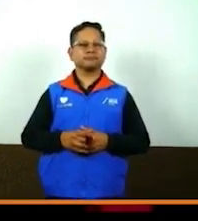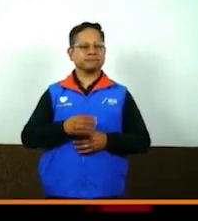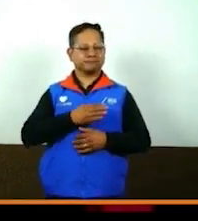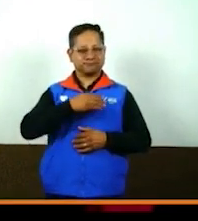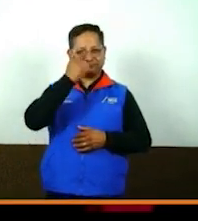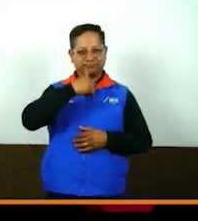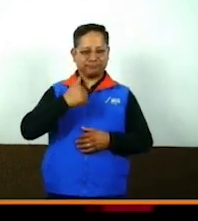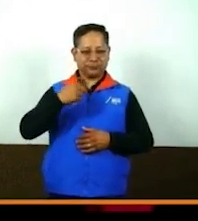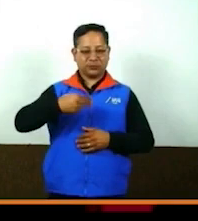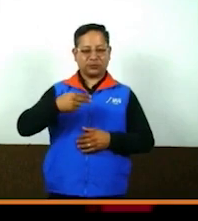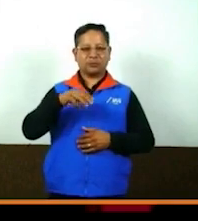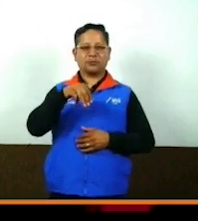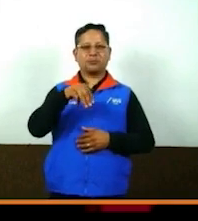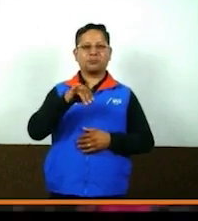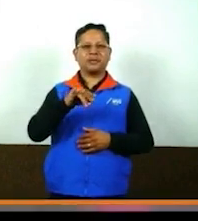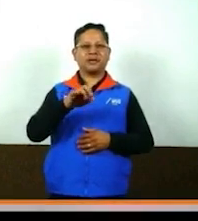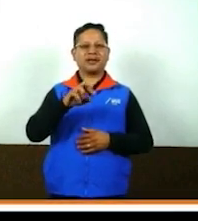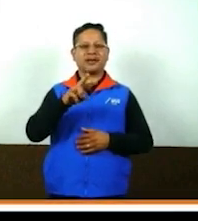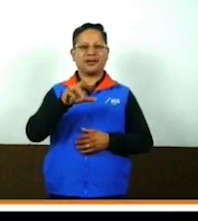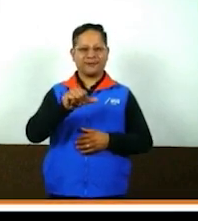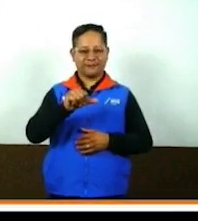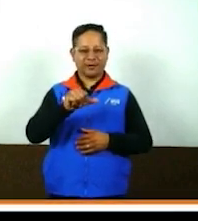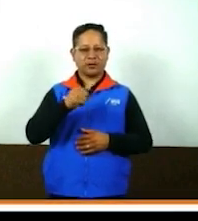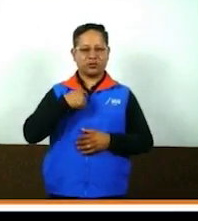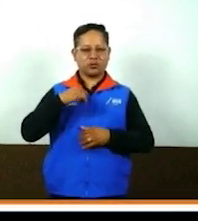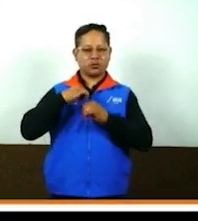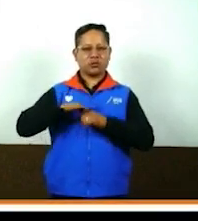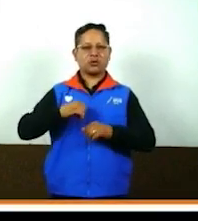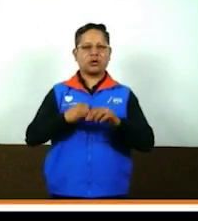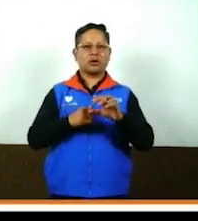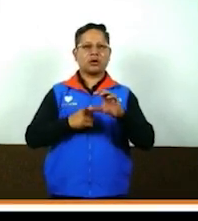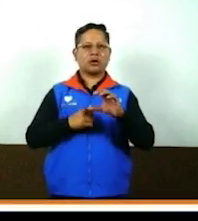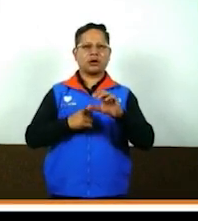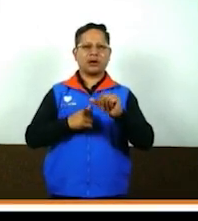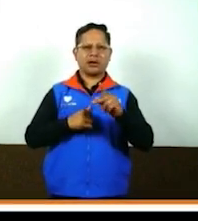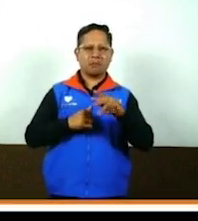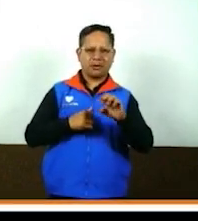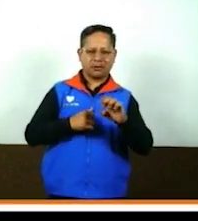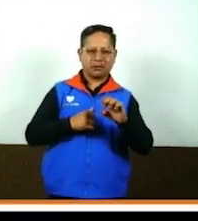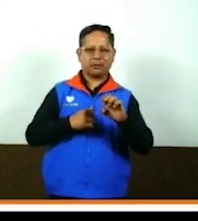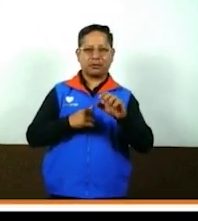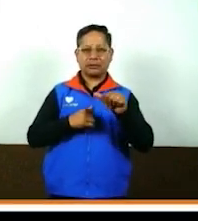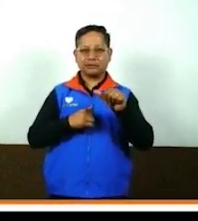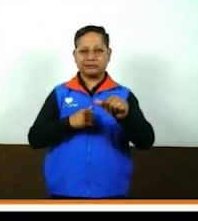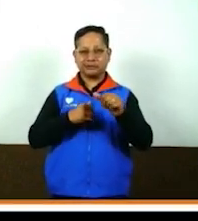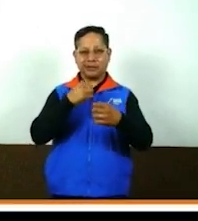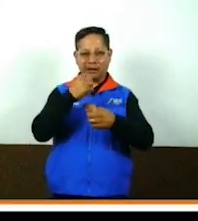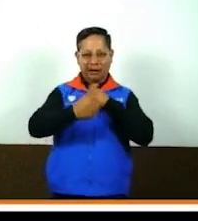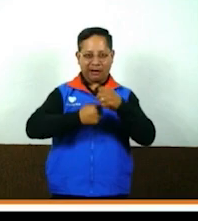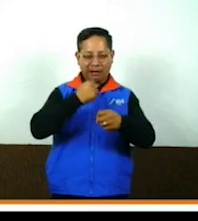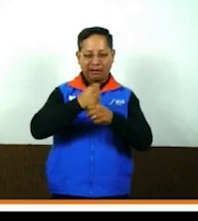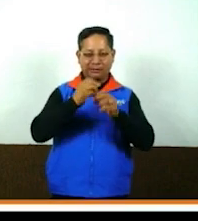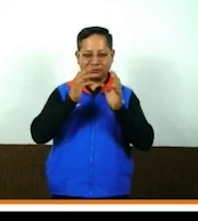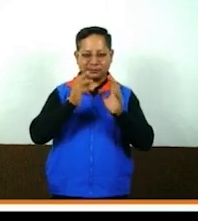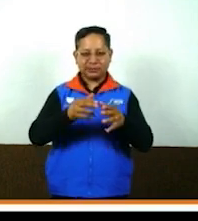Buenas noches, mi nombre es Minerva Aire, estoy representando a KPMG Cárdenas Dosal, por 16 años